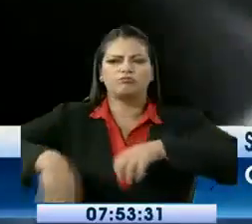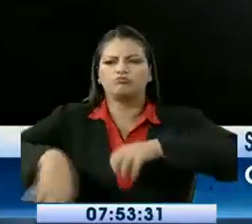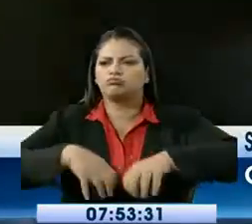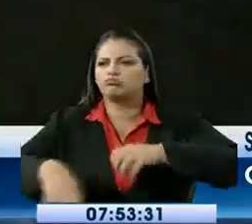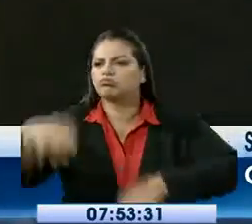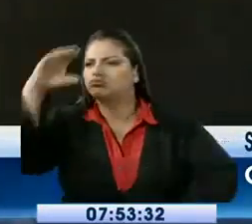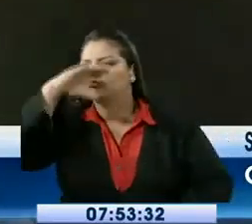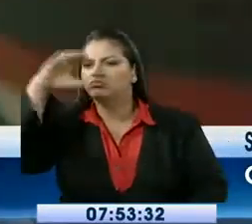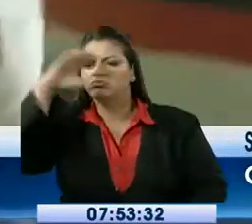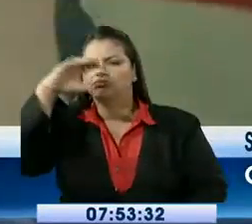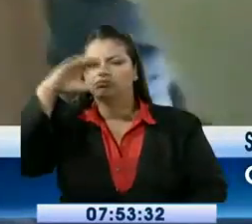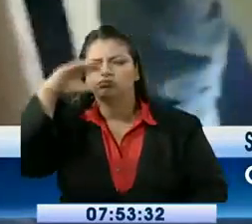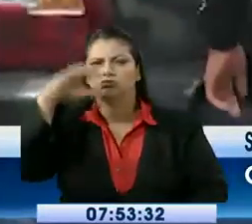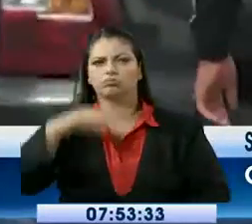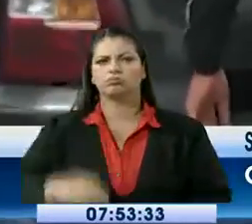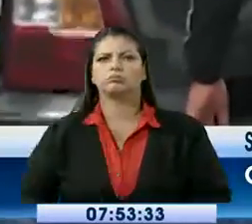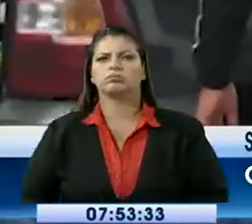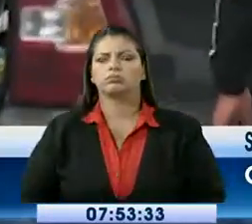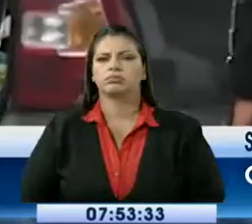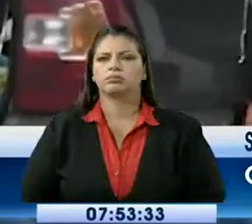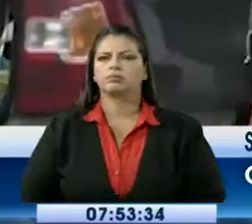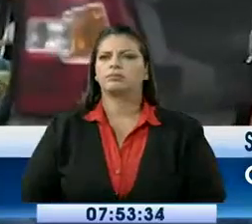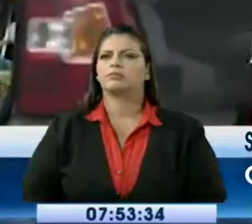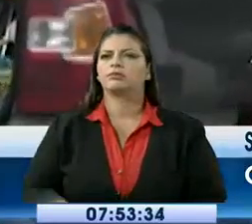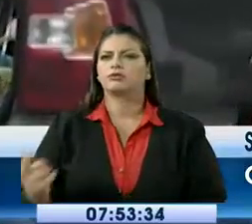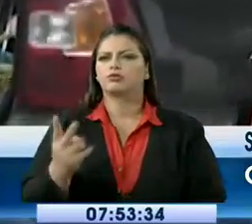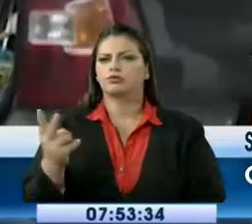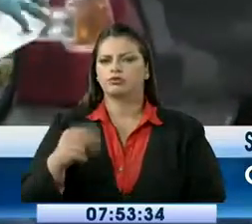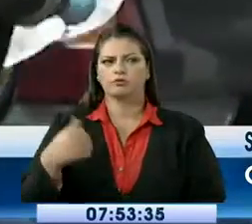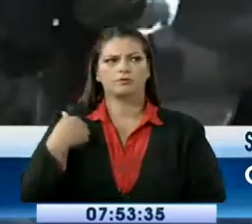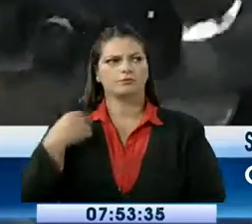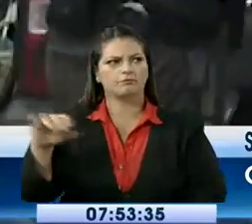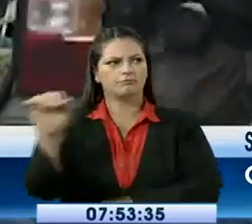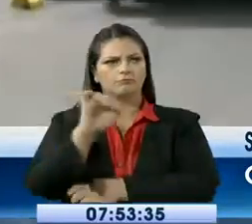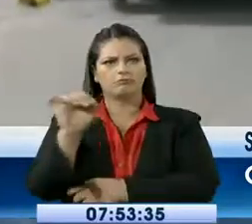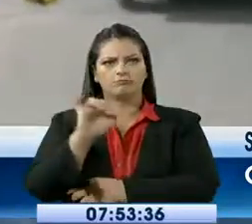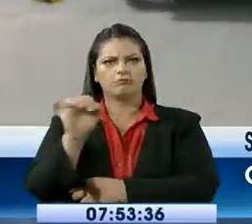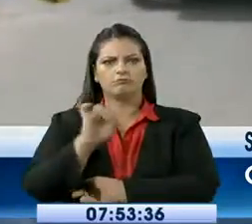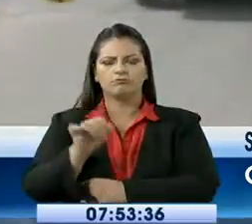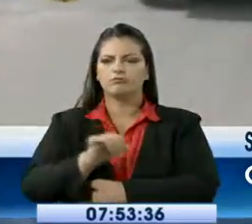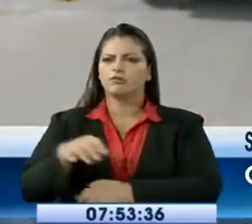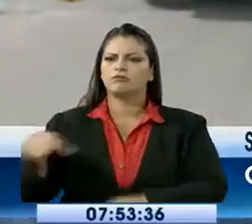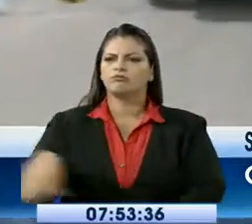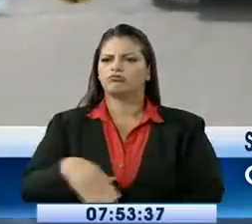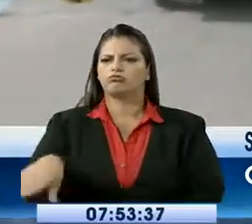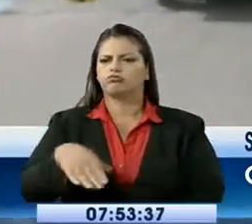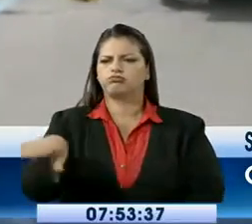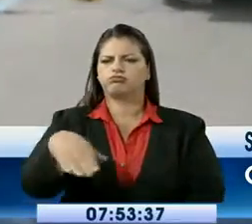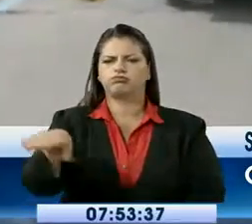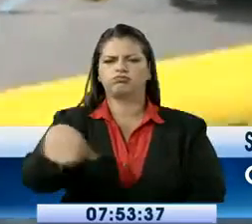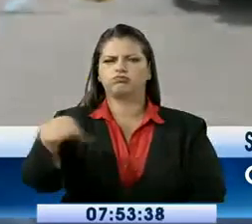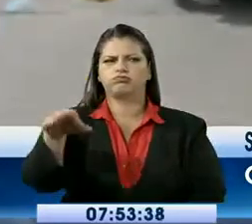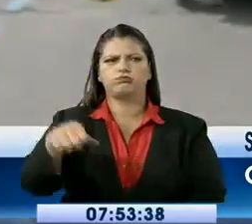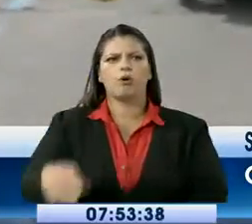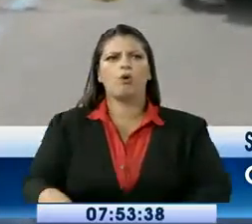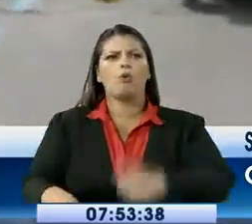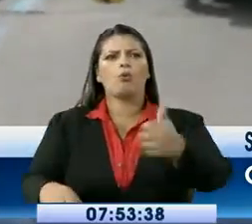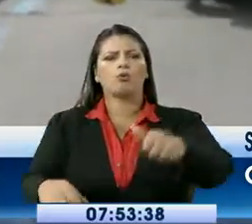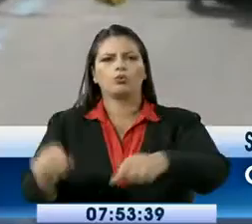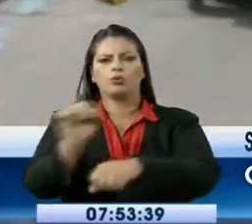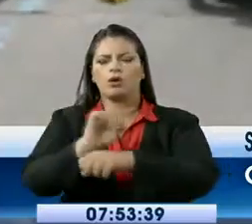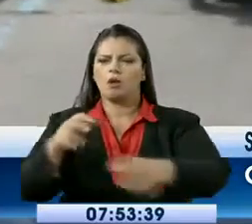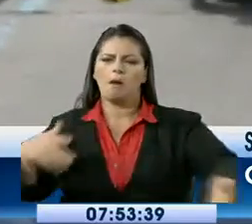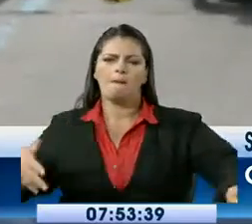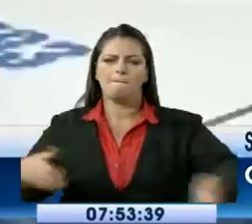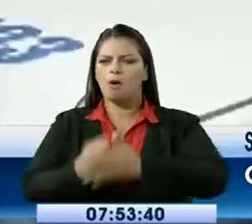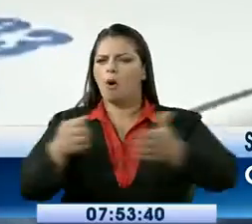los presuntos delincuentes. Tras el asalto huyeron en este todoterreno. Habrían ingresado en contravía chocando a dos vehículos en el